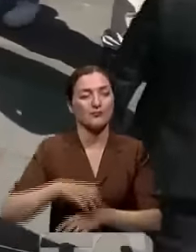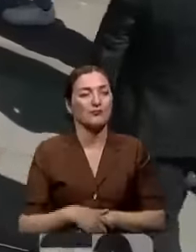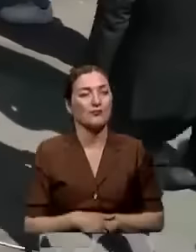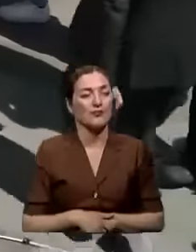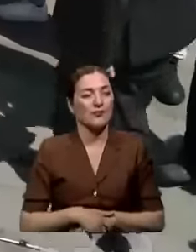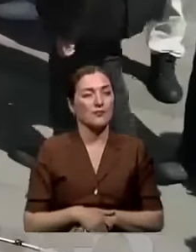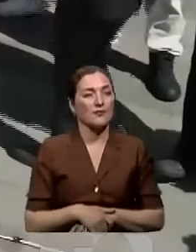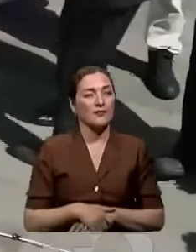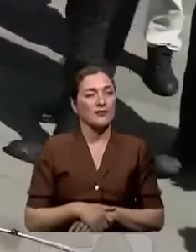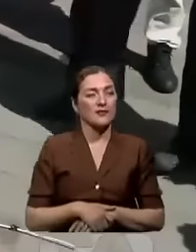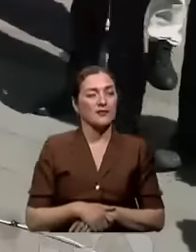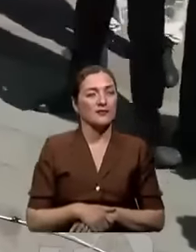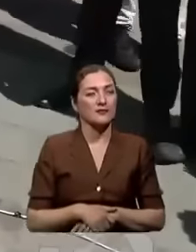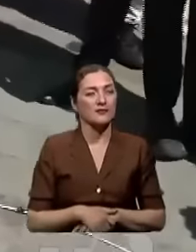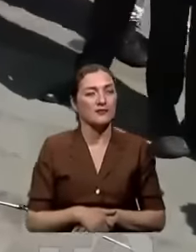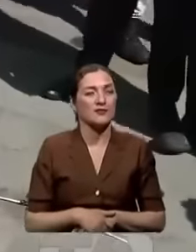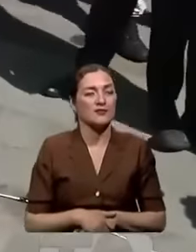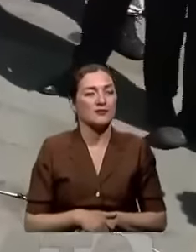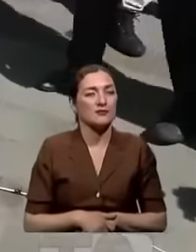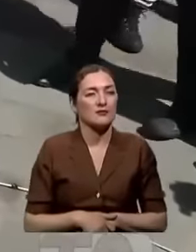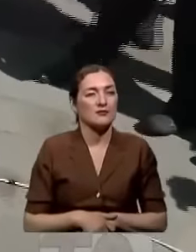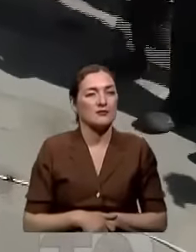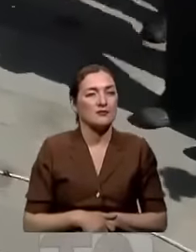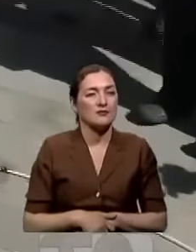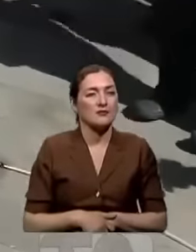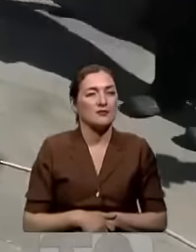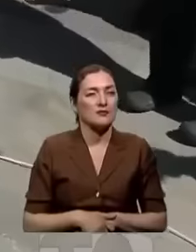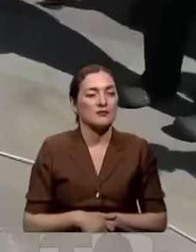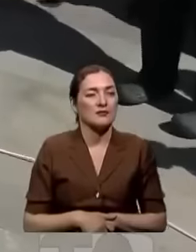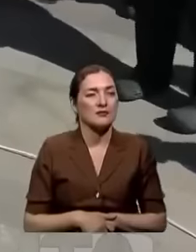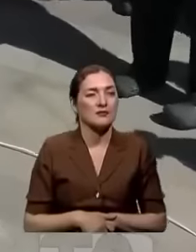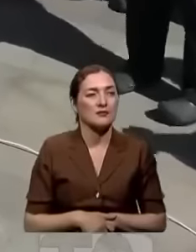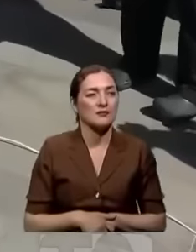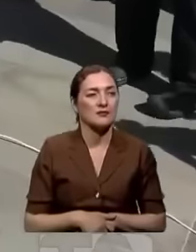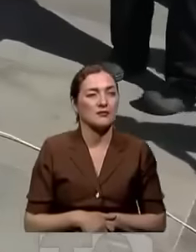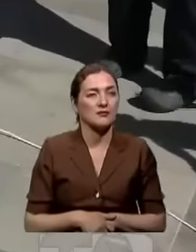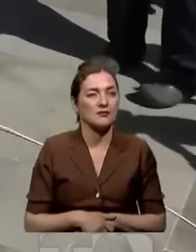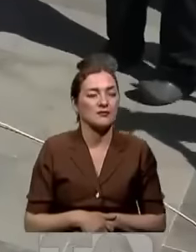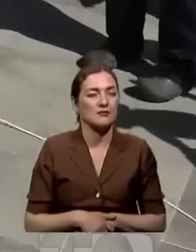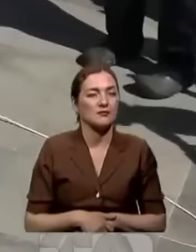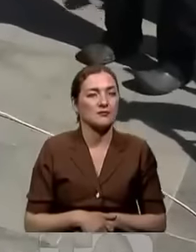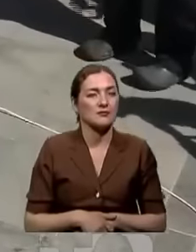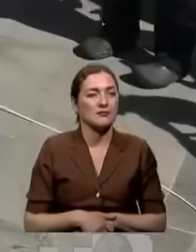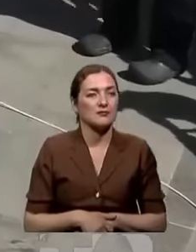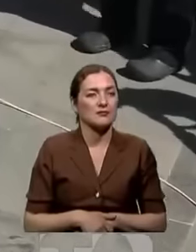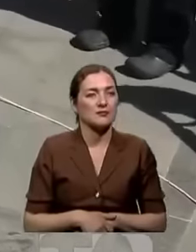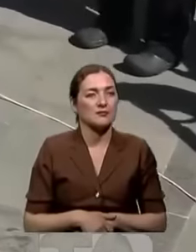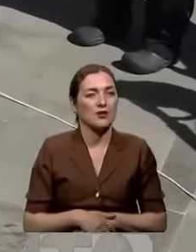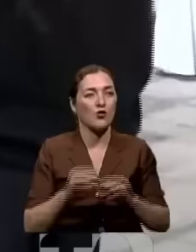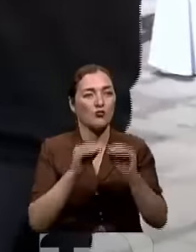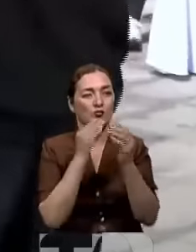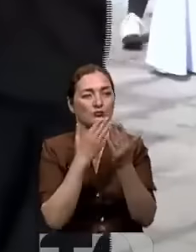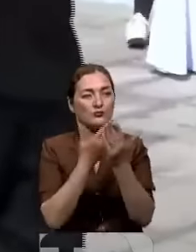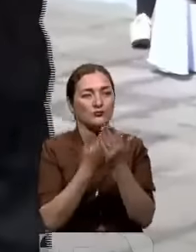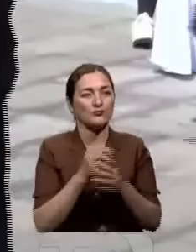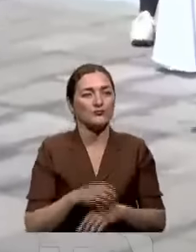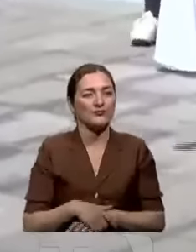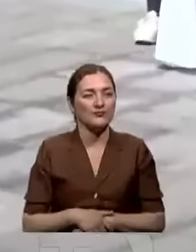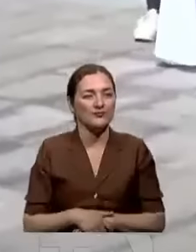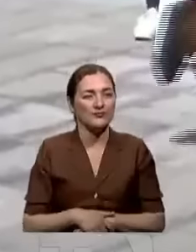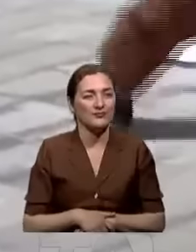de este premio. Si está por ahí la directora ahí viene, de la Fundación Museos de la Ciudad, muchísimas gracias. Por favor, entregue este premio